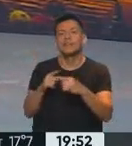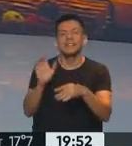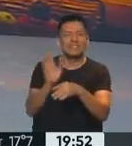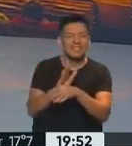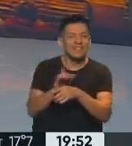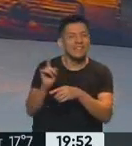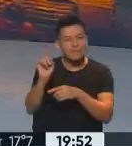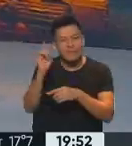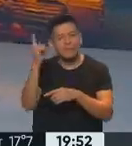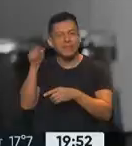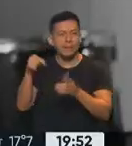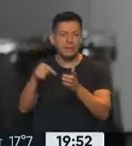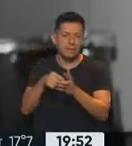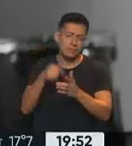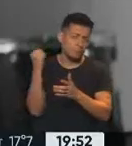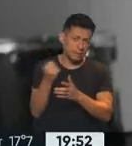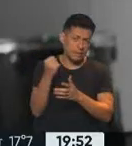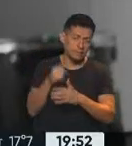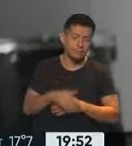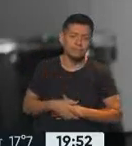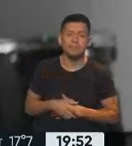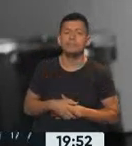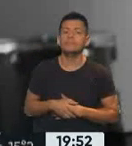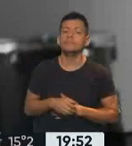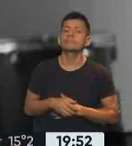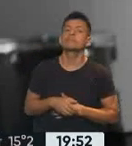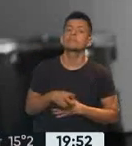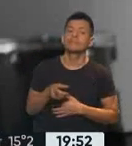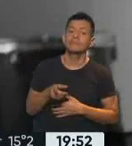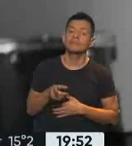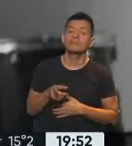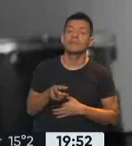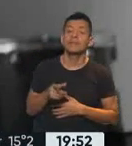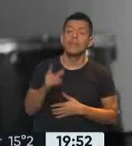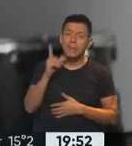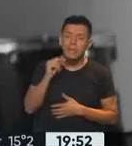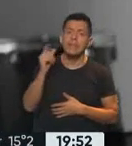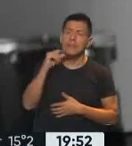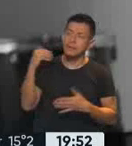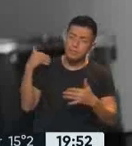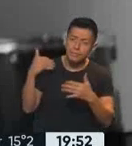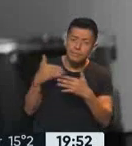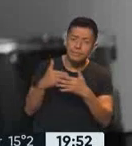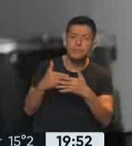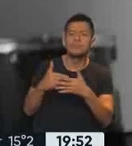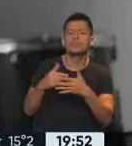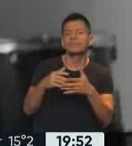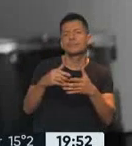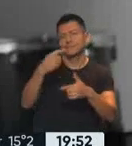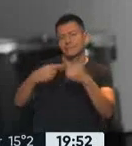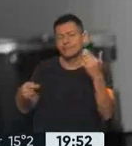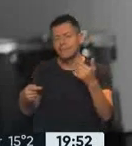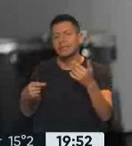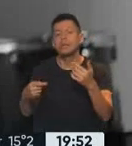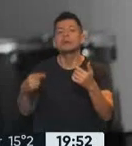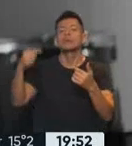Aires, uno de los más importantes, si no el más importante de Latinoamérica. Después de varios días, distintas secciones de competencia se dieron a